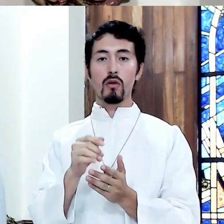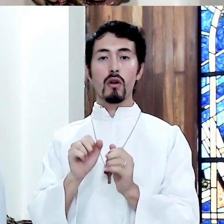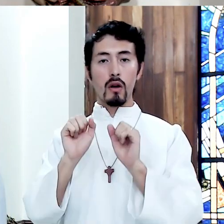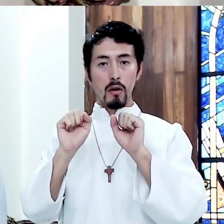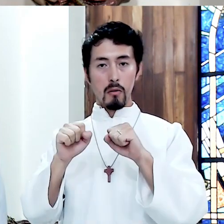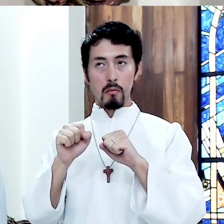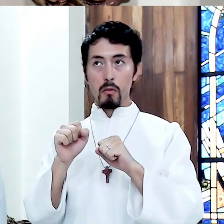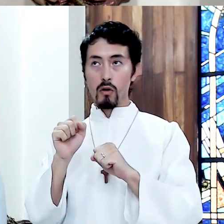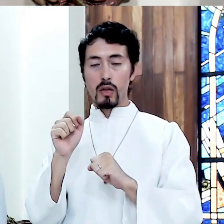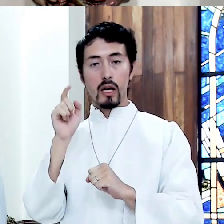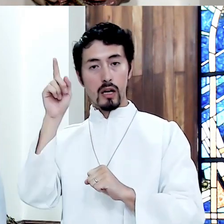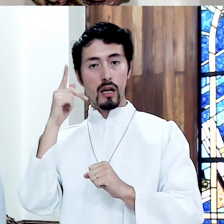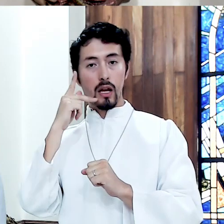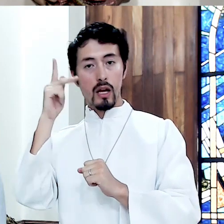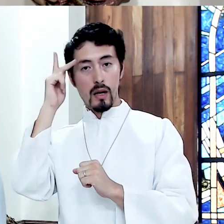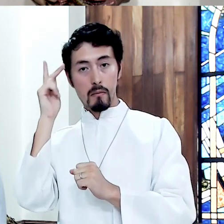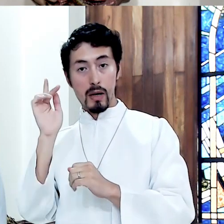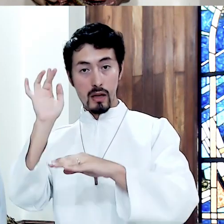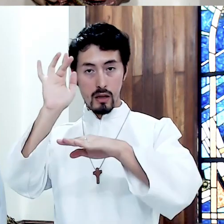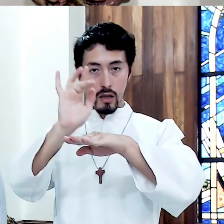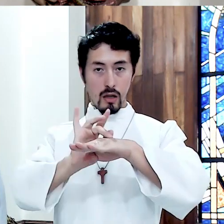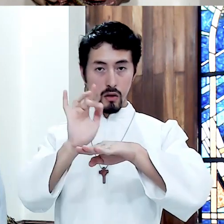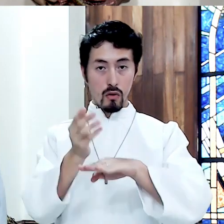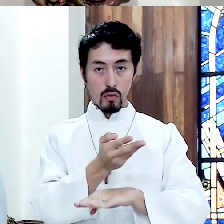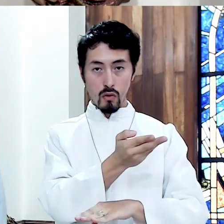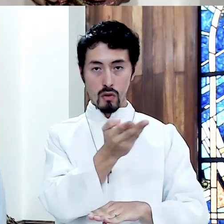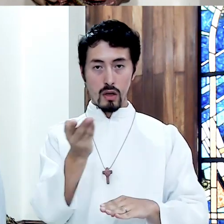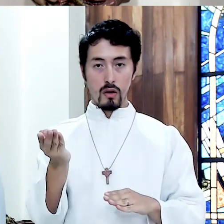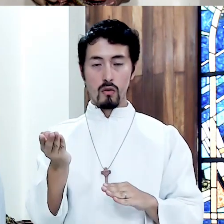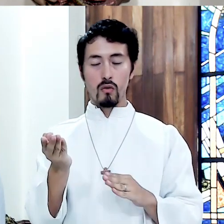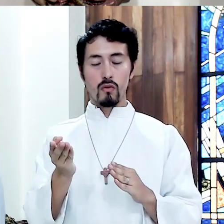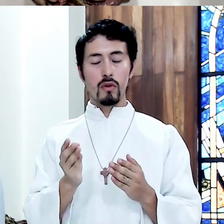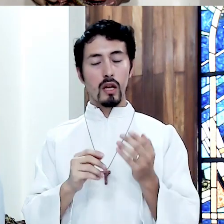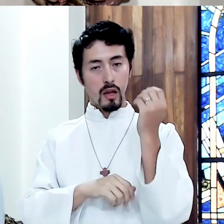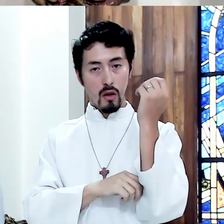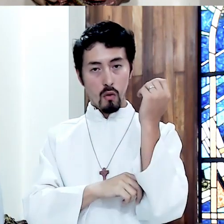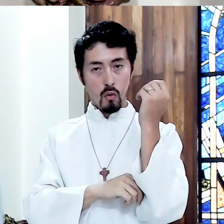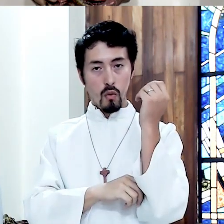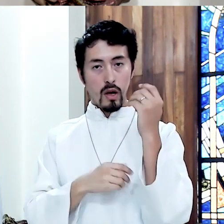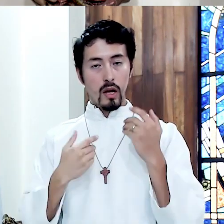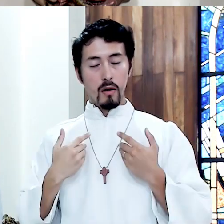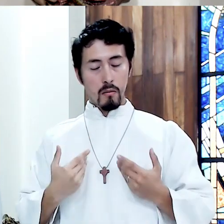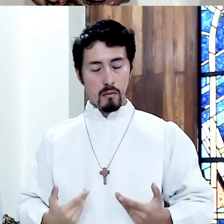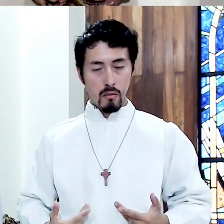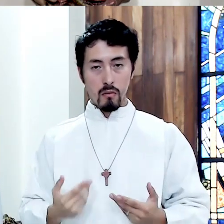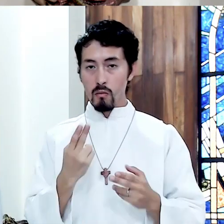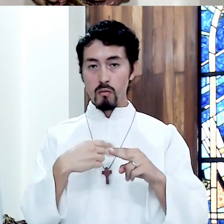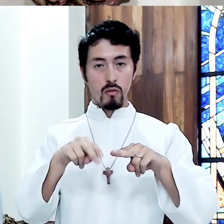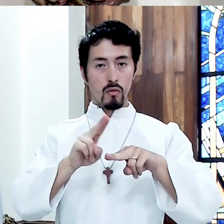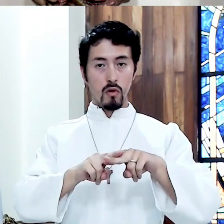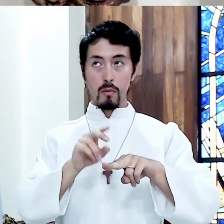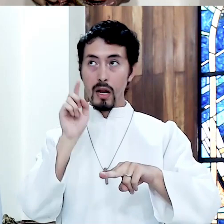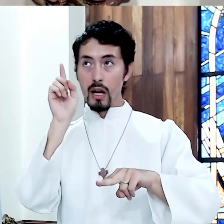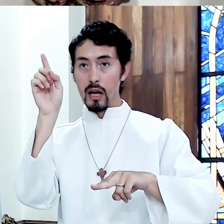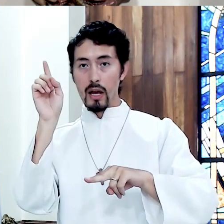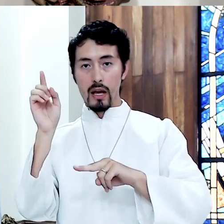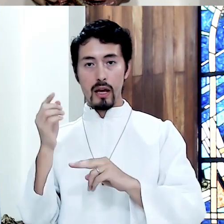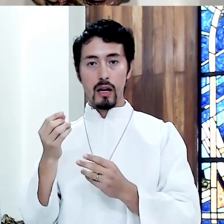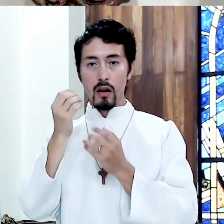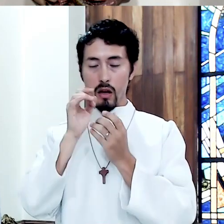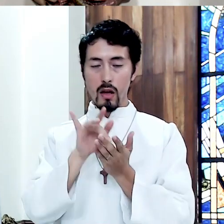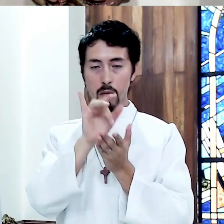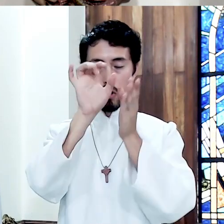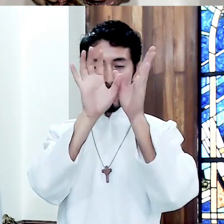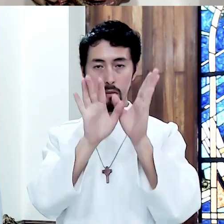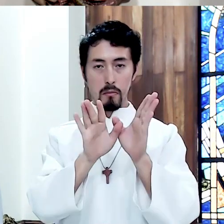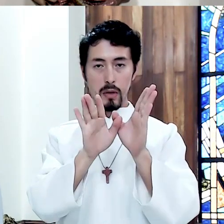muertos, también les dará vida a sus cuerpos mortales, por obra de su Espíritu que